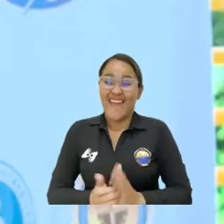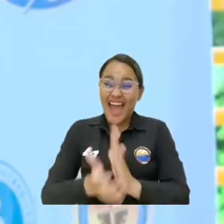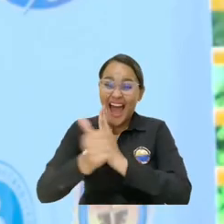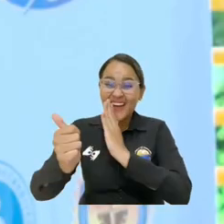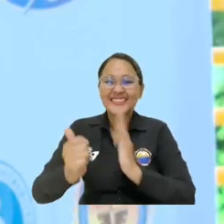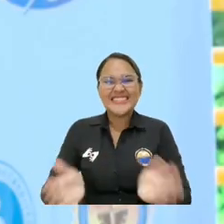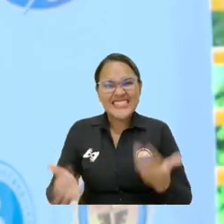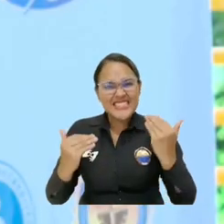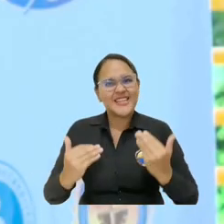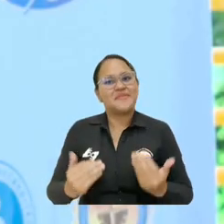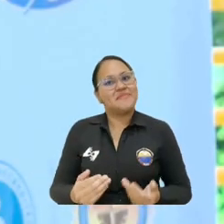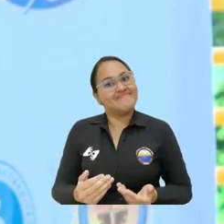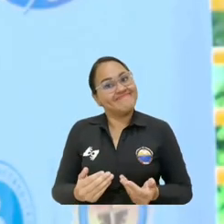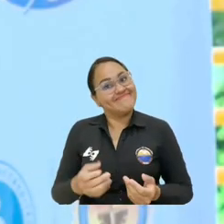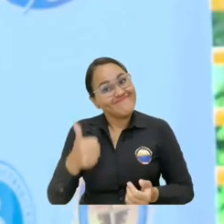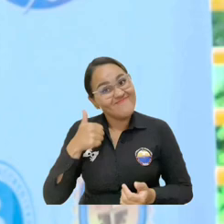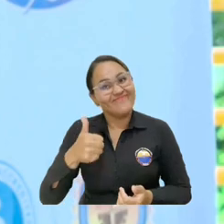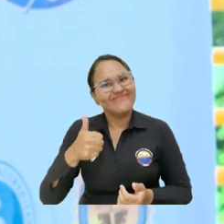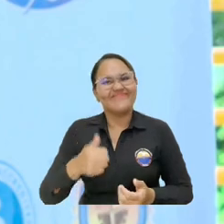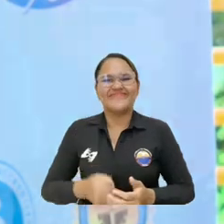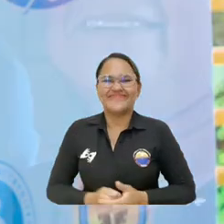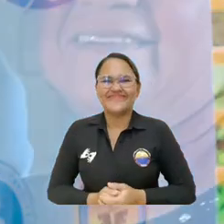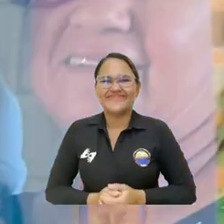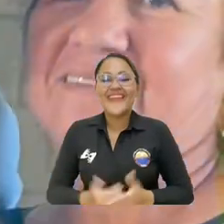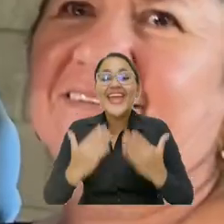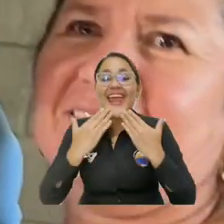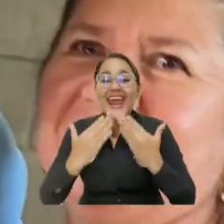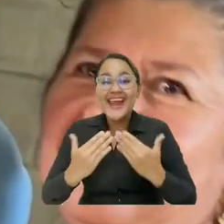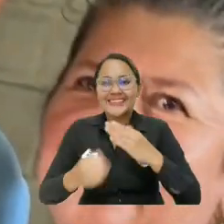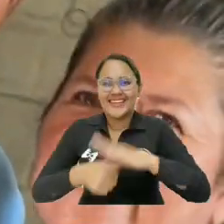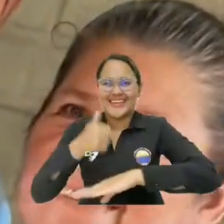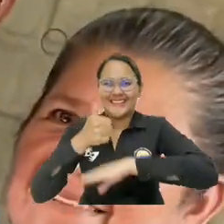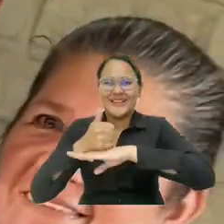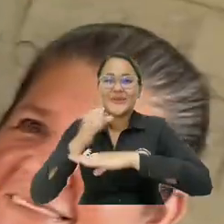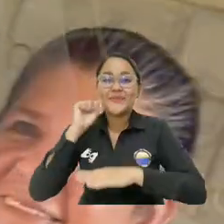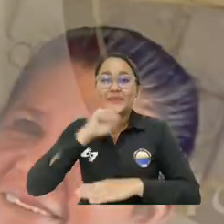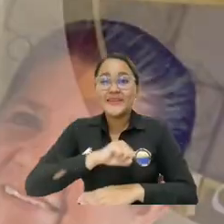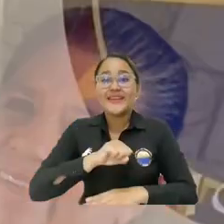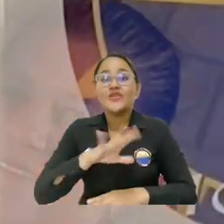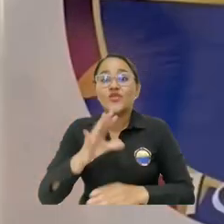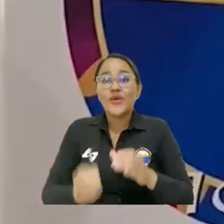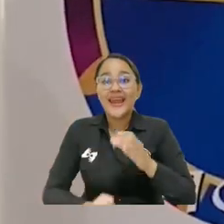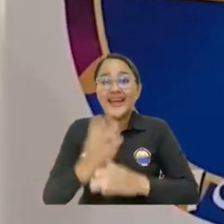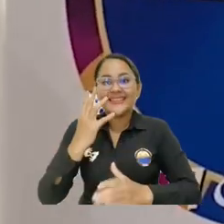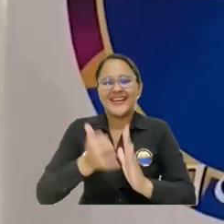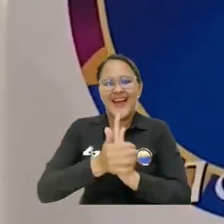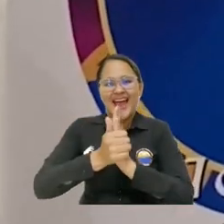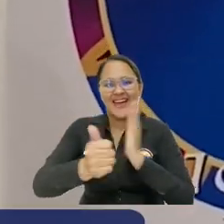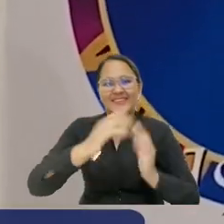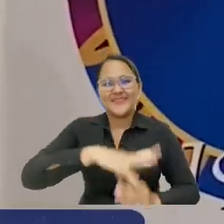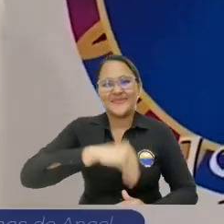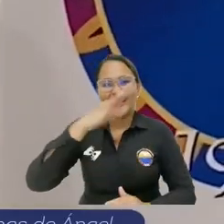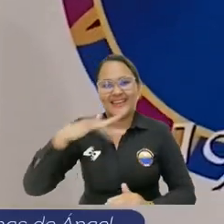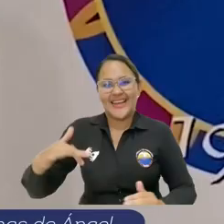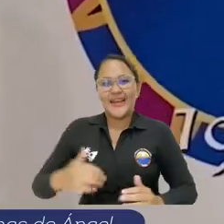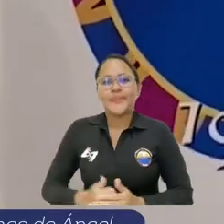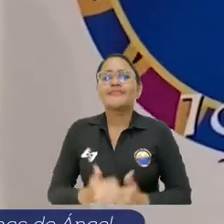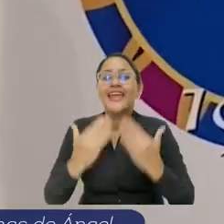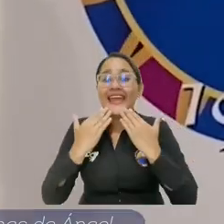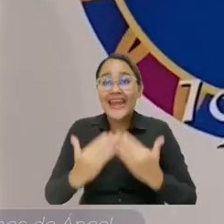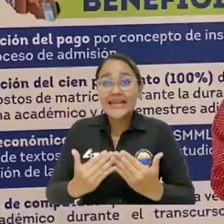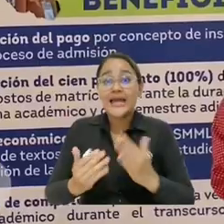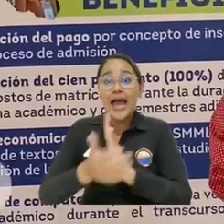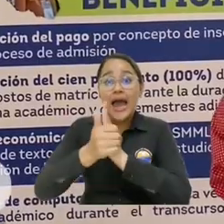que el talento vale la pena. ¡Pa! Quiero agradecer al doctor Pablo Vera Salazar por la creación del programa